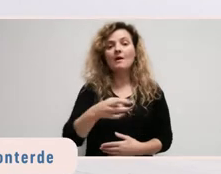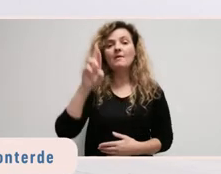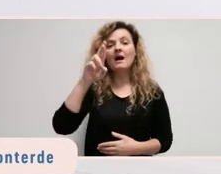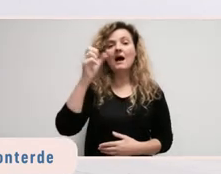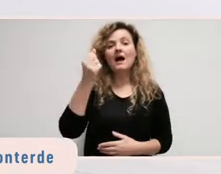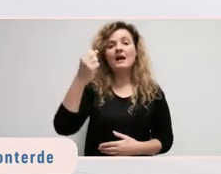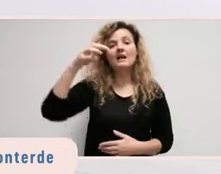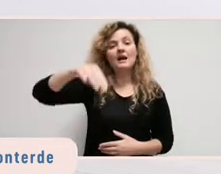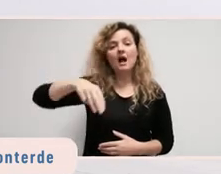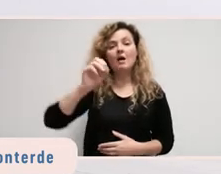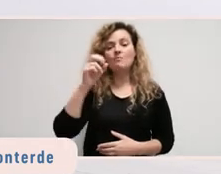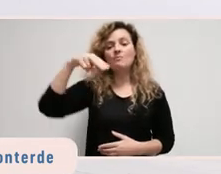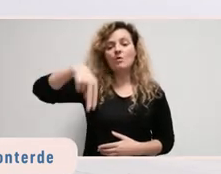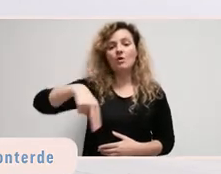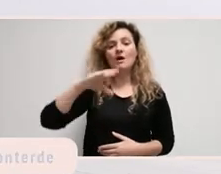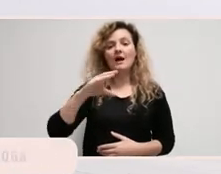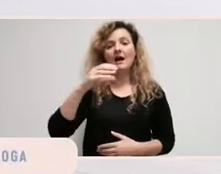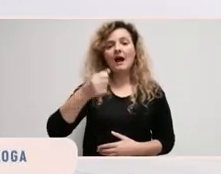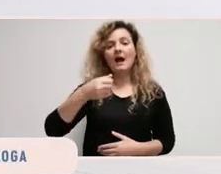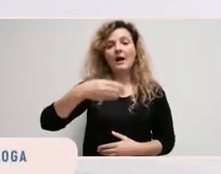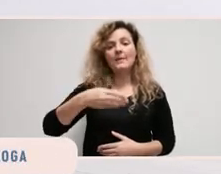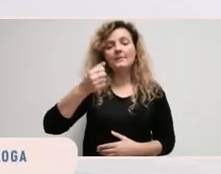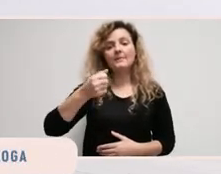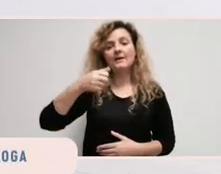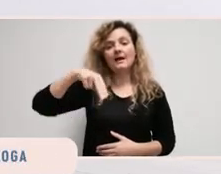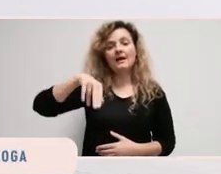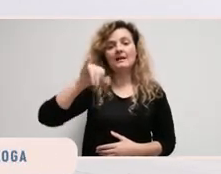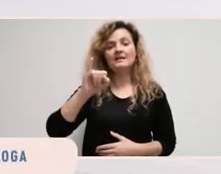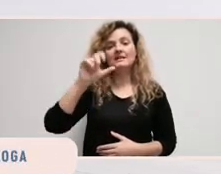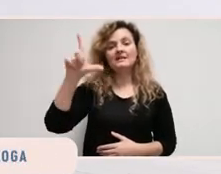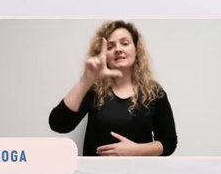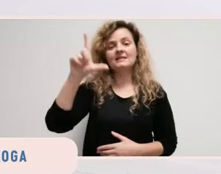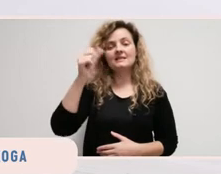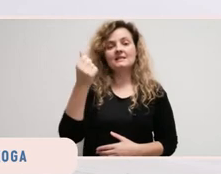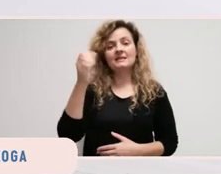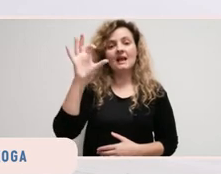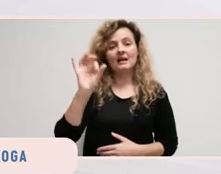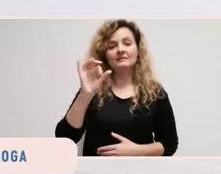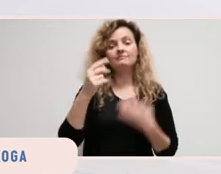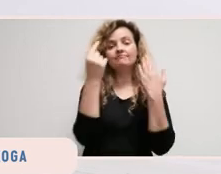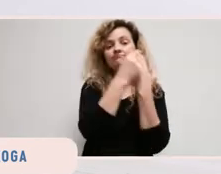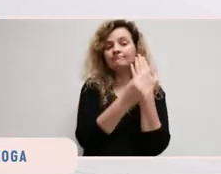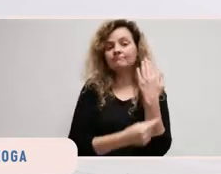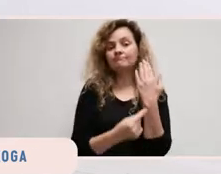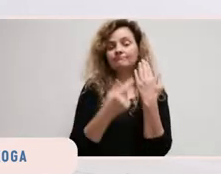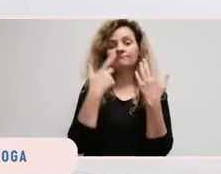editado en 1921. Bueno, hoy se tocaba hablar de Castelao. Castelao,